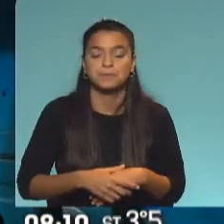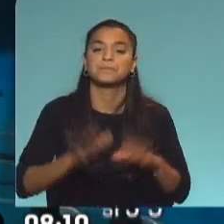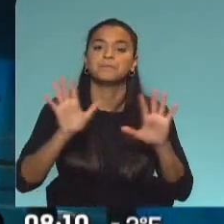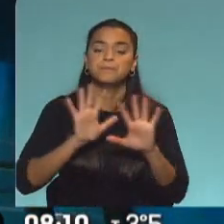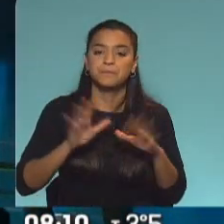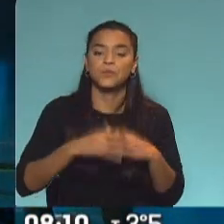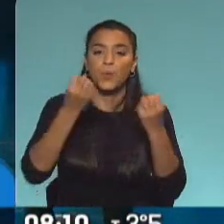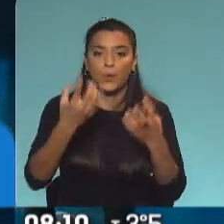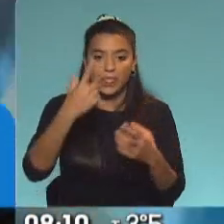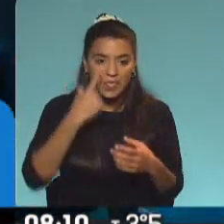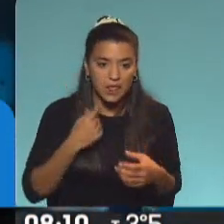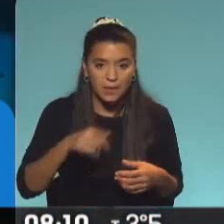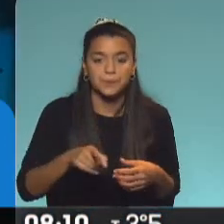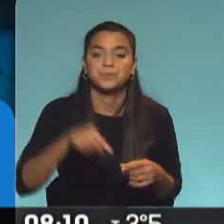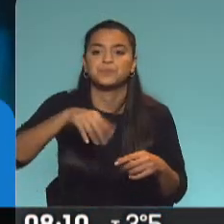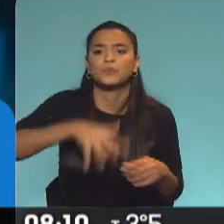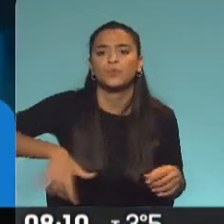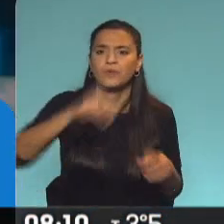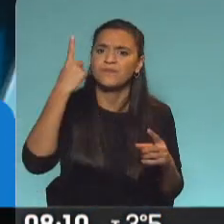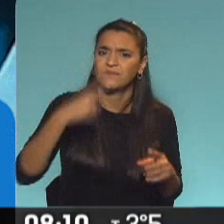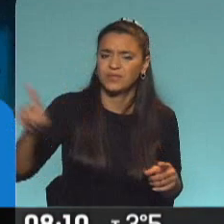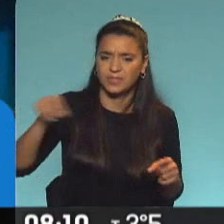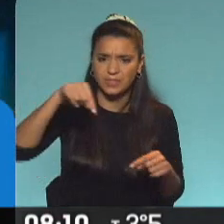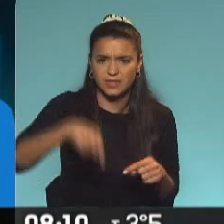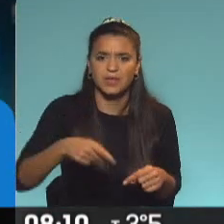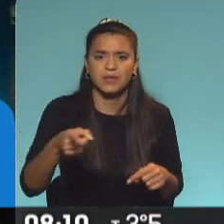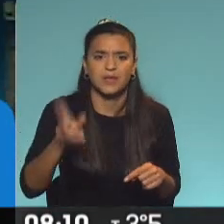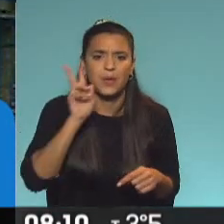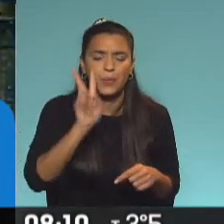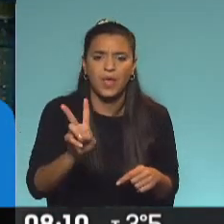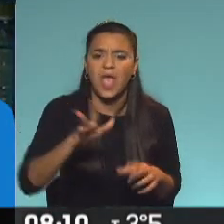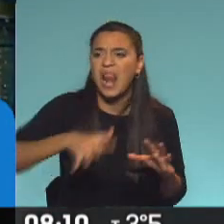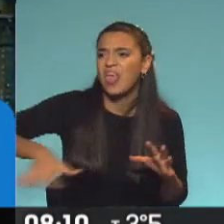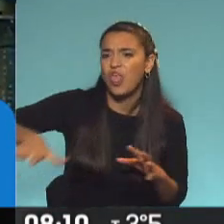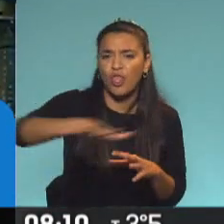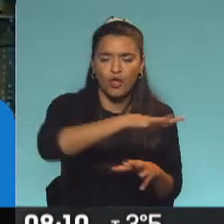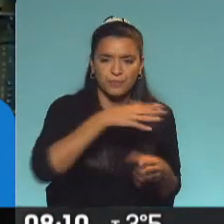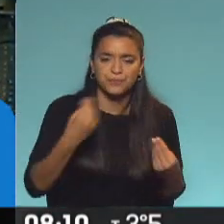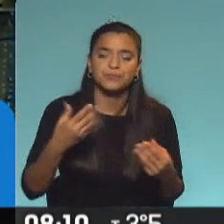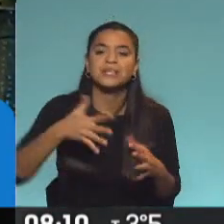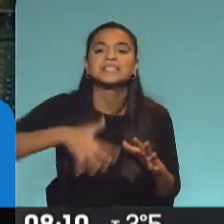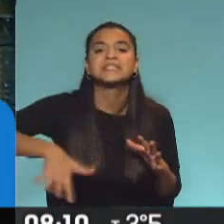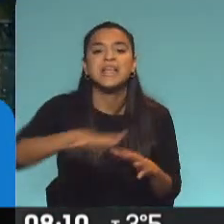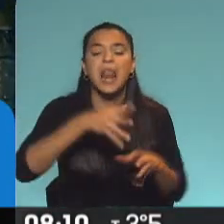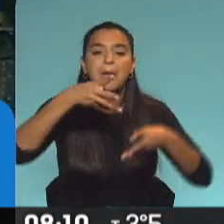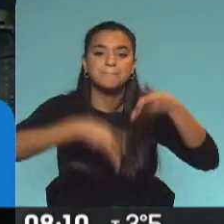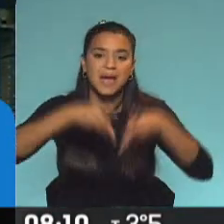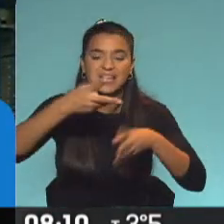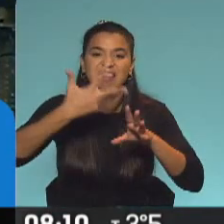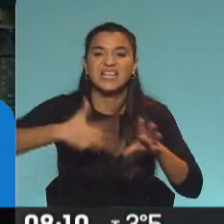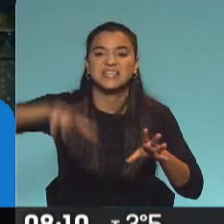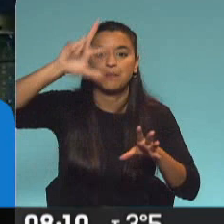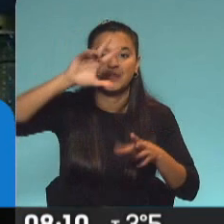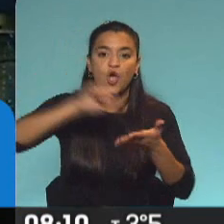Silvia, Pablo, muy buenos días. Un lugar particular, ¿no? Por lo que se me ve a mi alrededor. Bueno, estamos en la sala de máquinas del tercer piso de